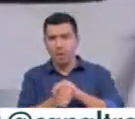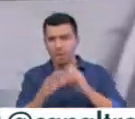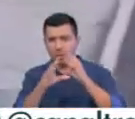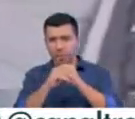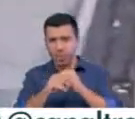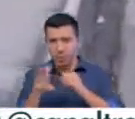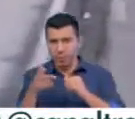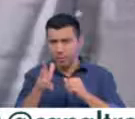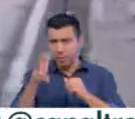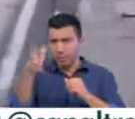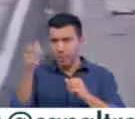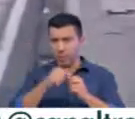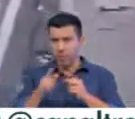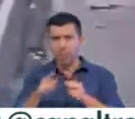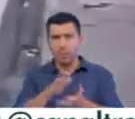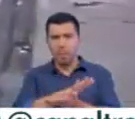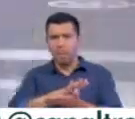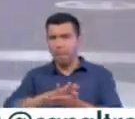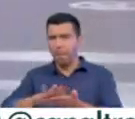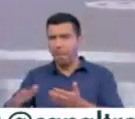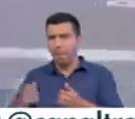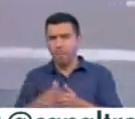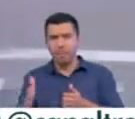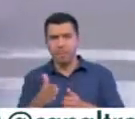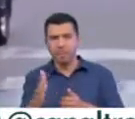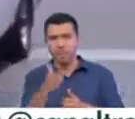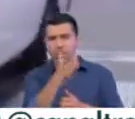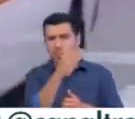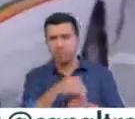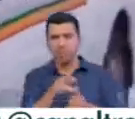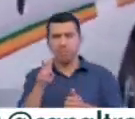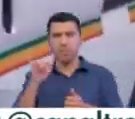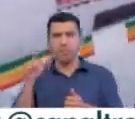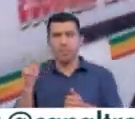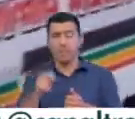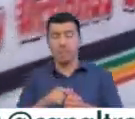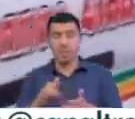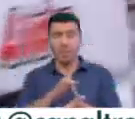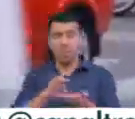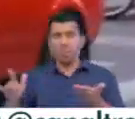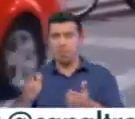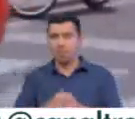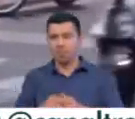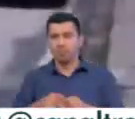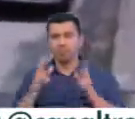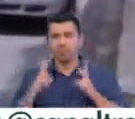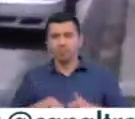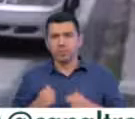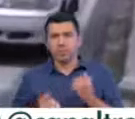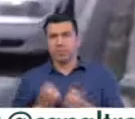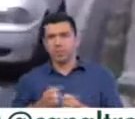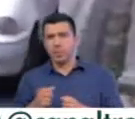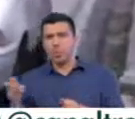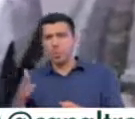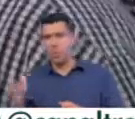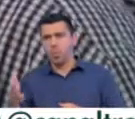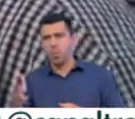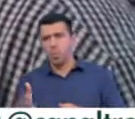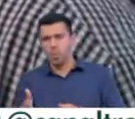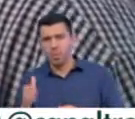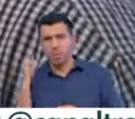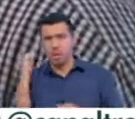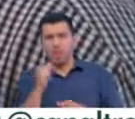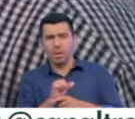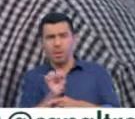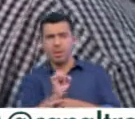temor por la soledad de esas vías y también porque se encuentran muchas personas esas que se ubican en los vehículos y se montan atrás de los